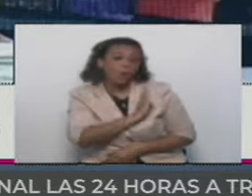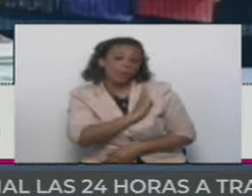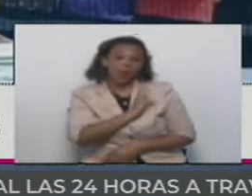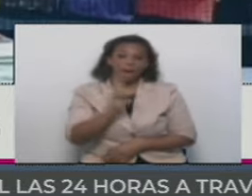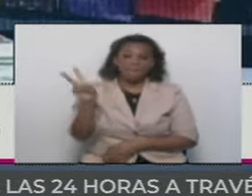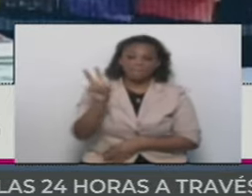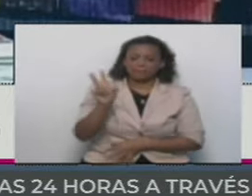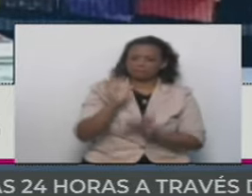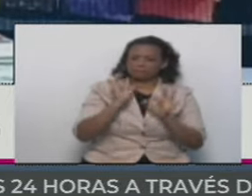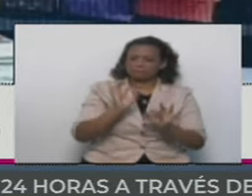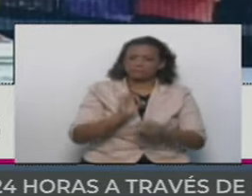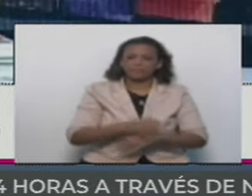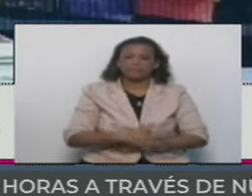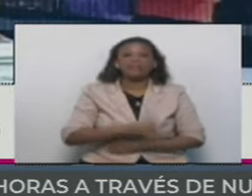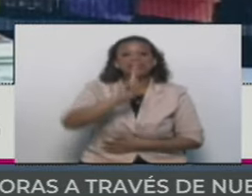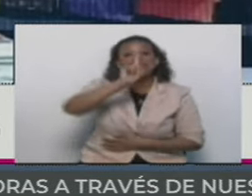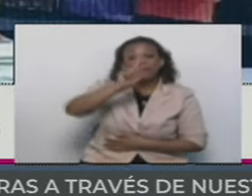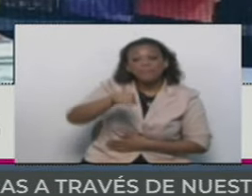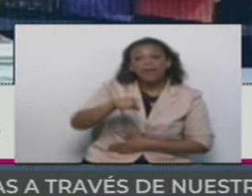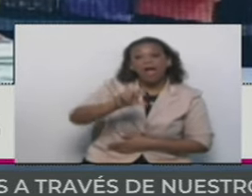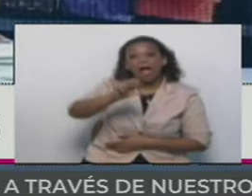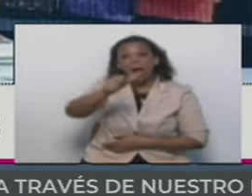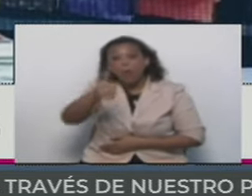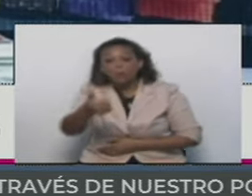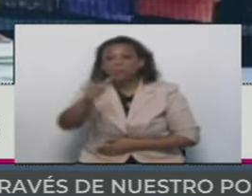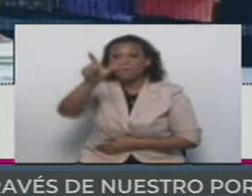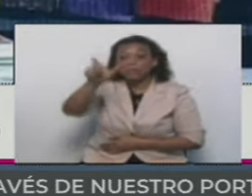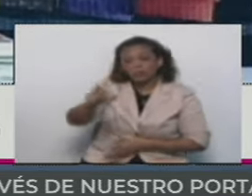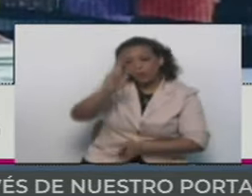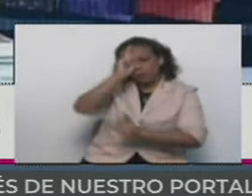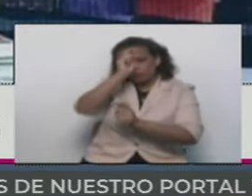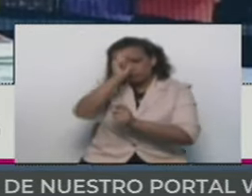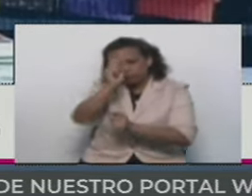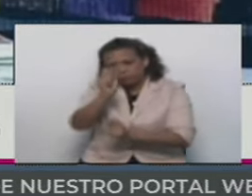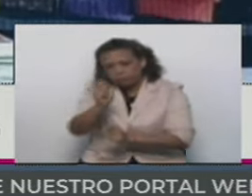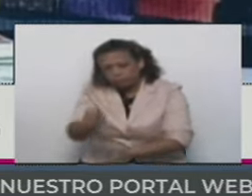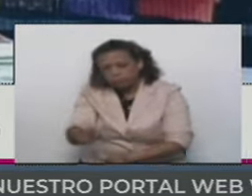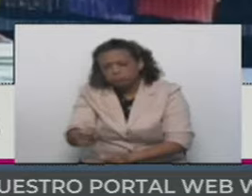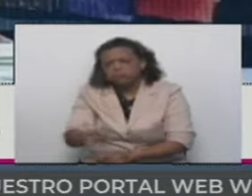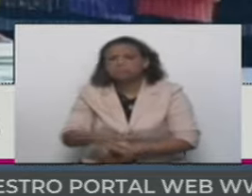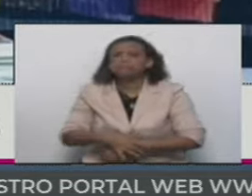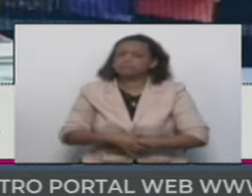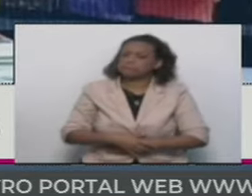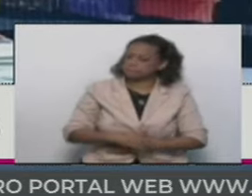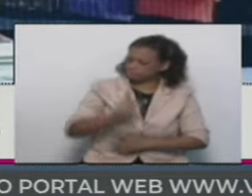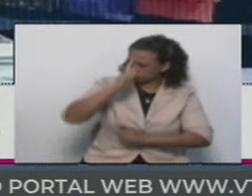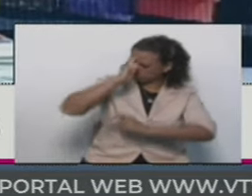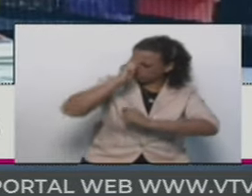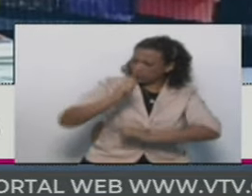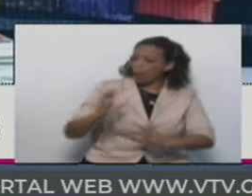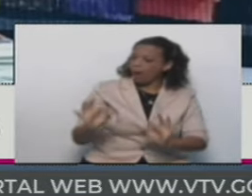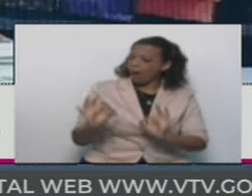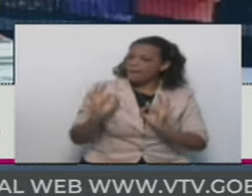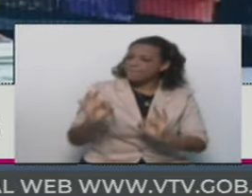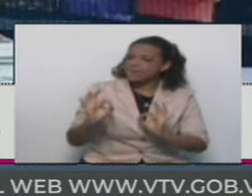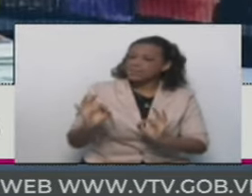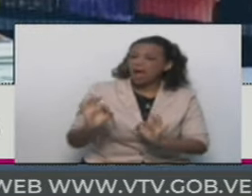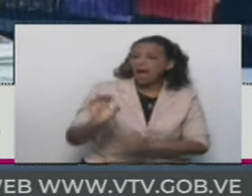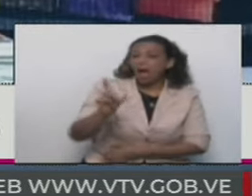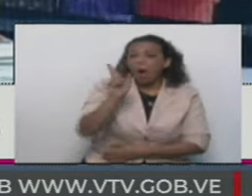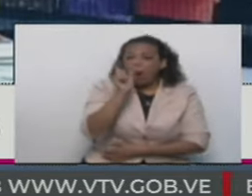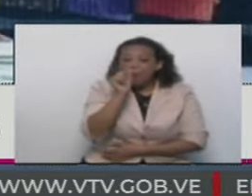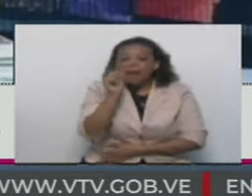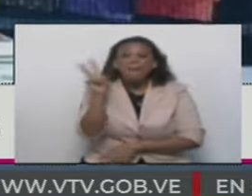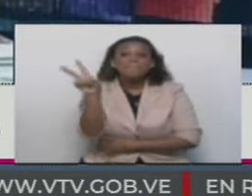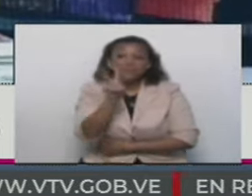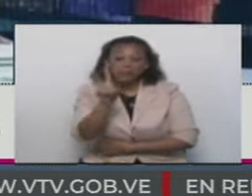venezolanas. Y también ha recibido un homenaje especial otro venezolano